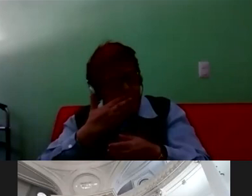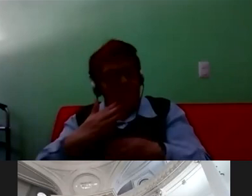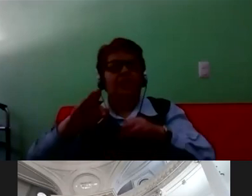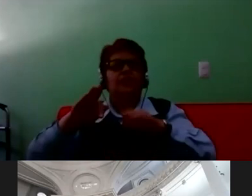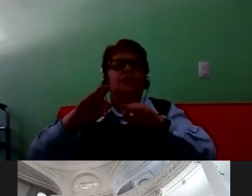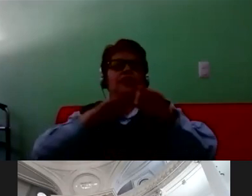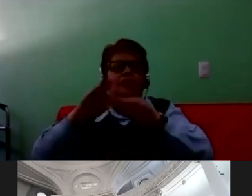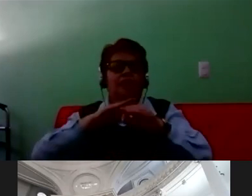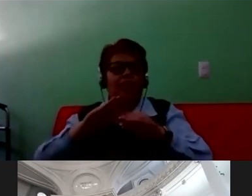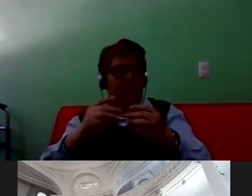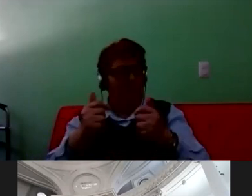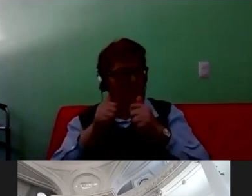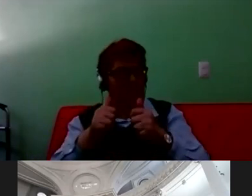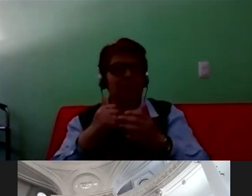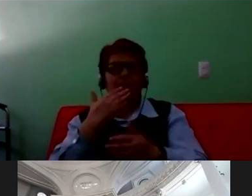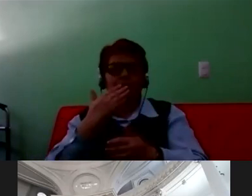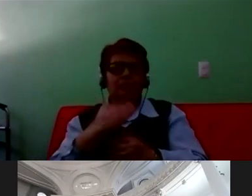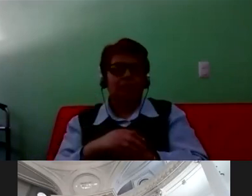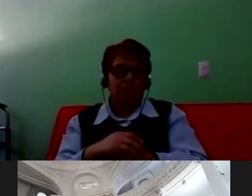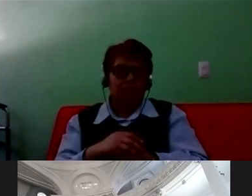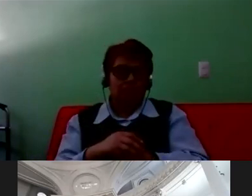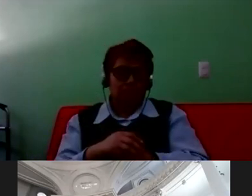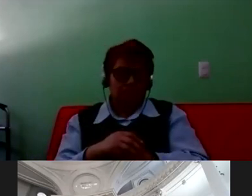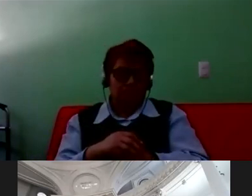excelente. Es cuanto.